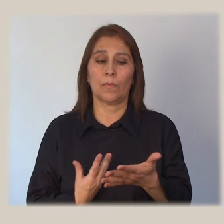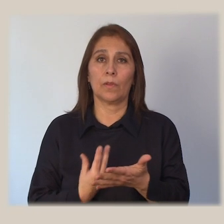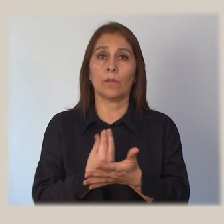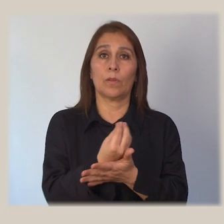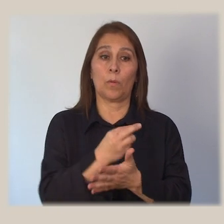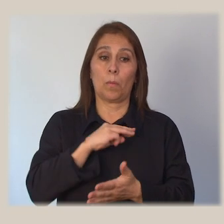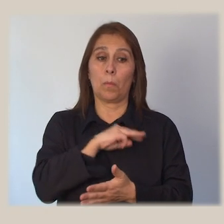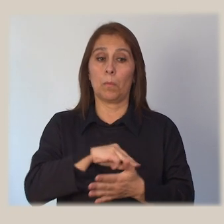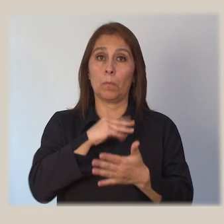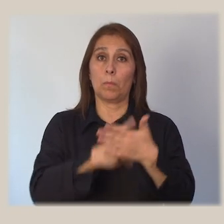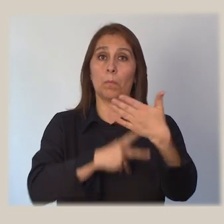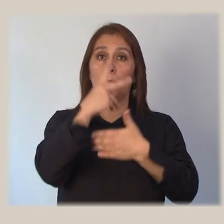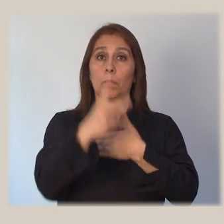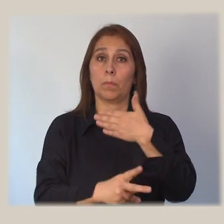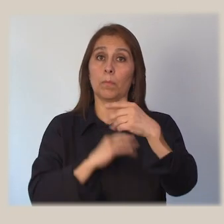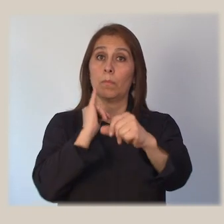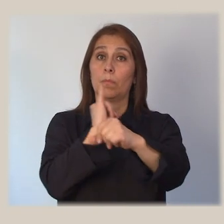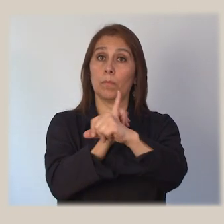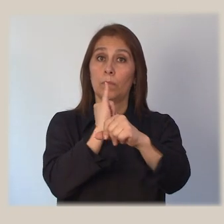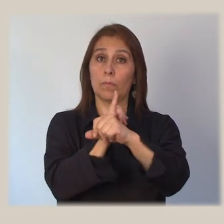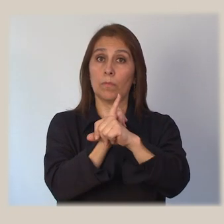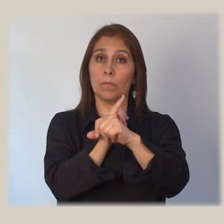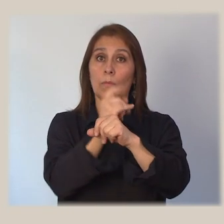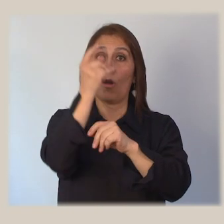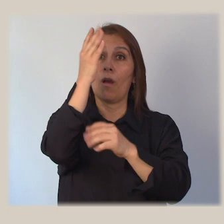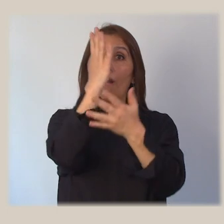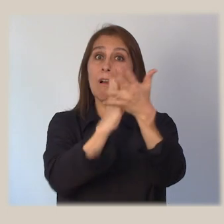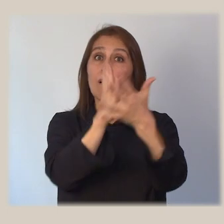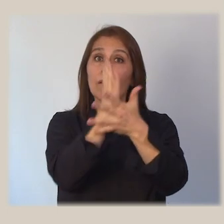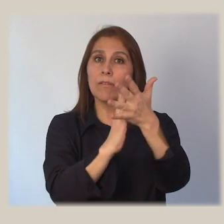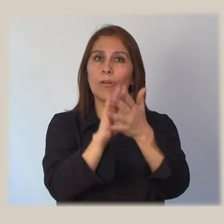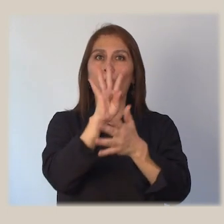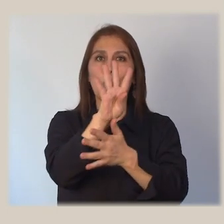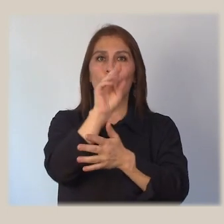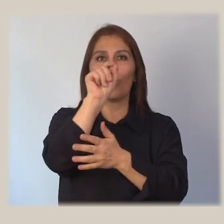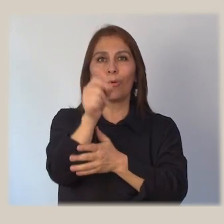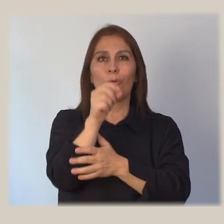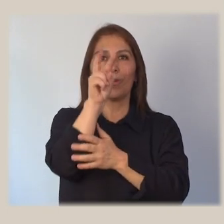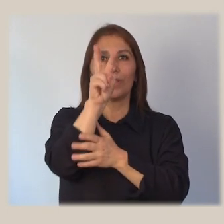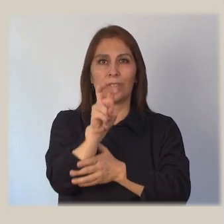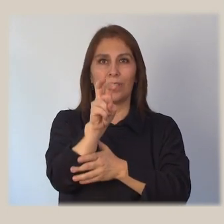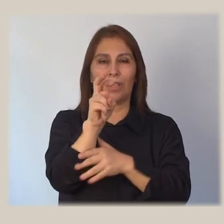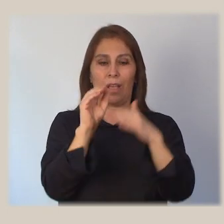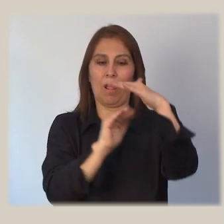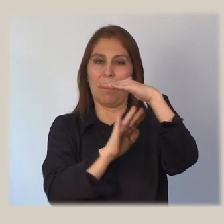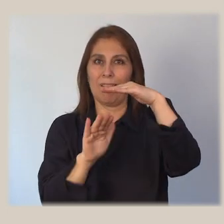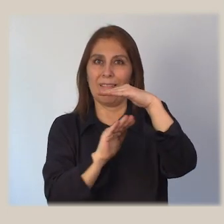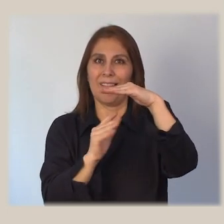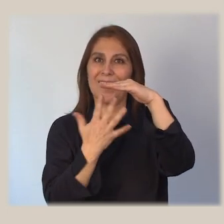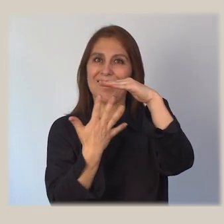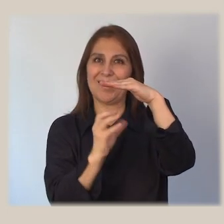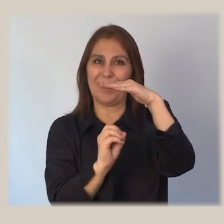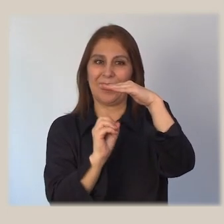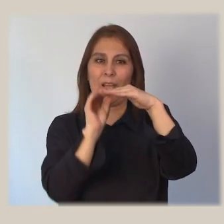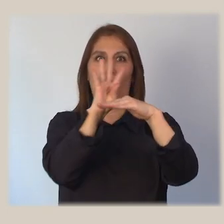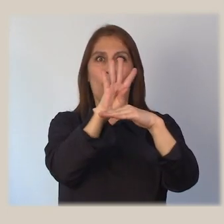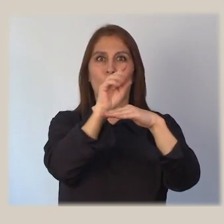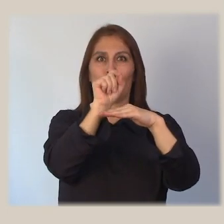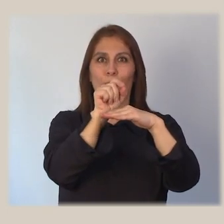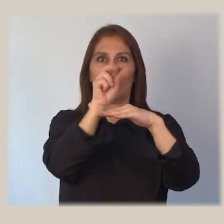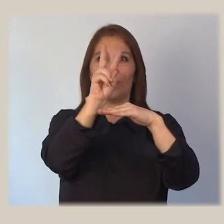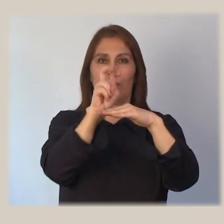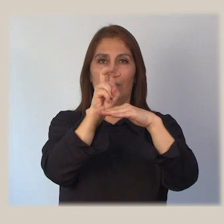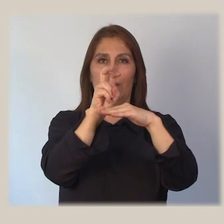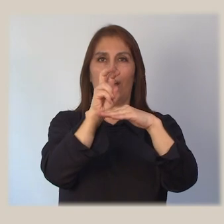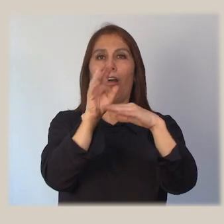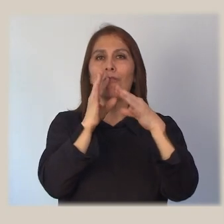El factor misión y proyecto educativo institucional obtuvo una calificación de 4.7 sobre 5, lo cual lo ubica en un grado